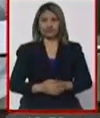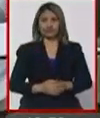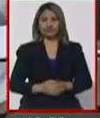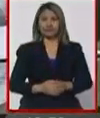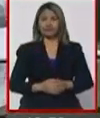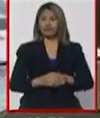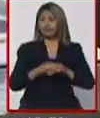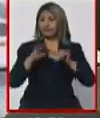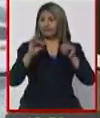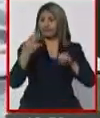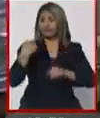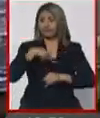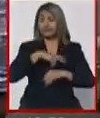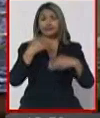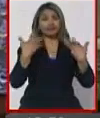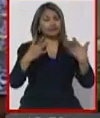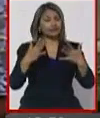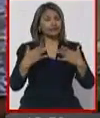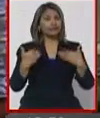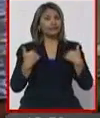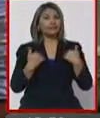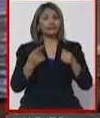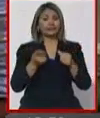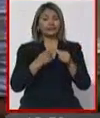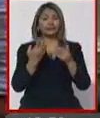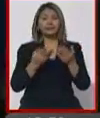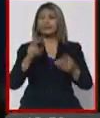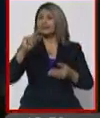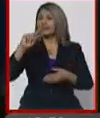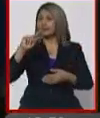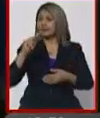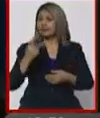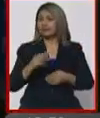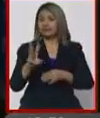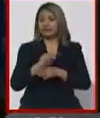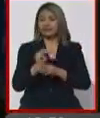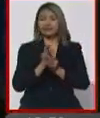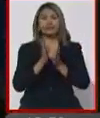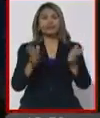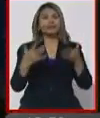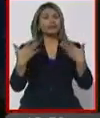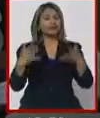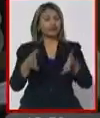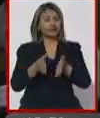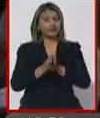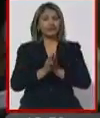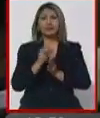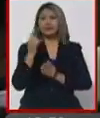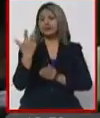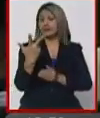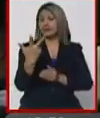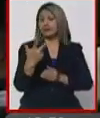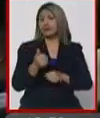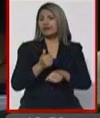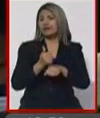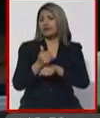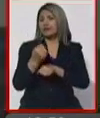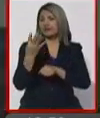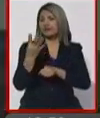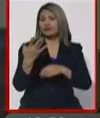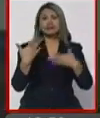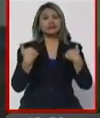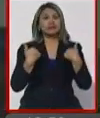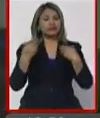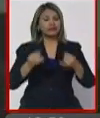de arraigo, ¿no? Y nosotros hemos apelado en eso. Primera cosa. Segunda cosa, el Ministerio Público ha imputado solamente 3 delitos de los 4